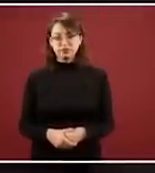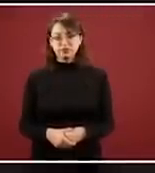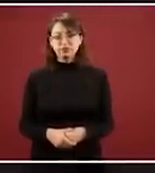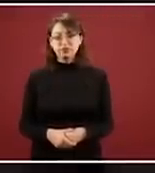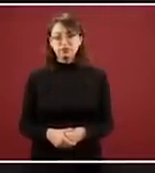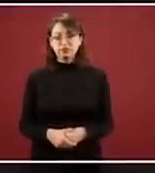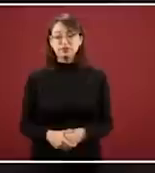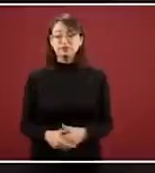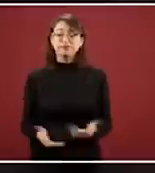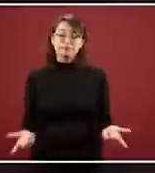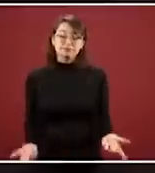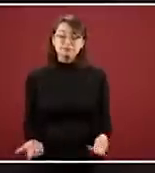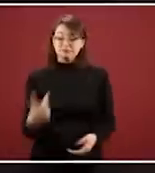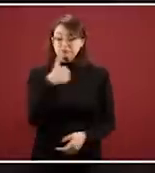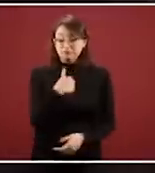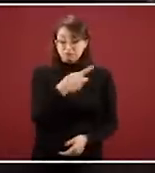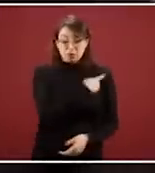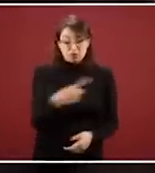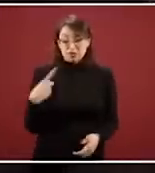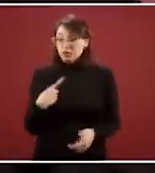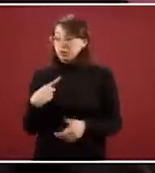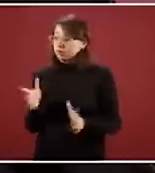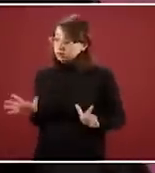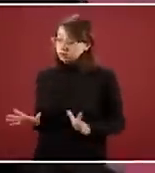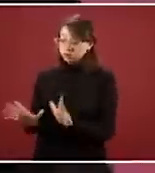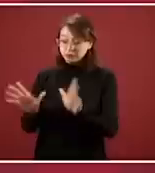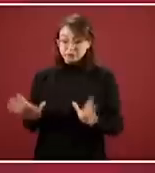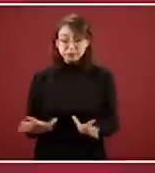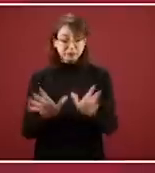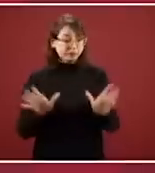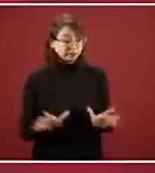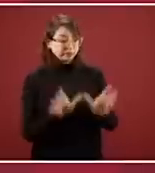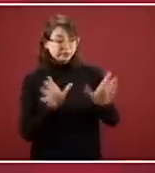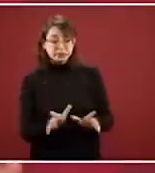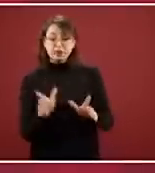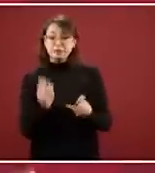alentar a todos para que quienes me ayudan